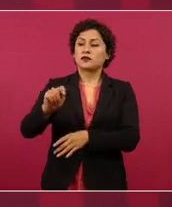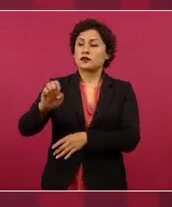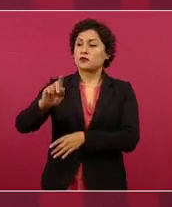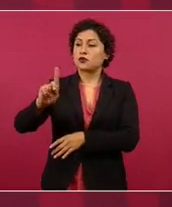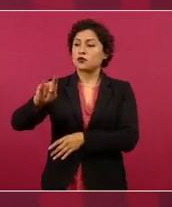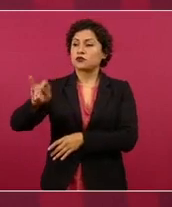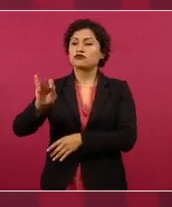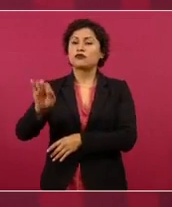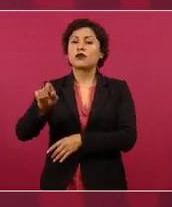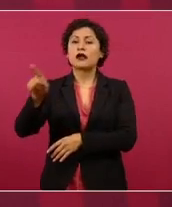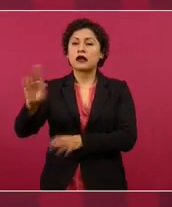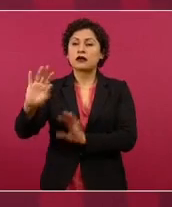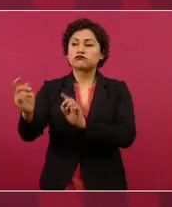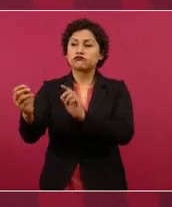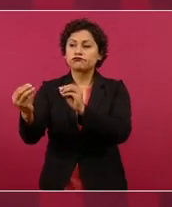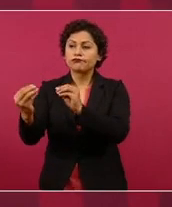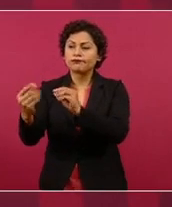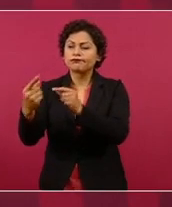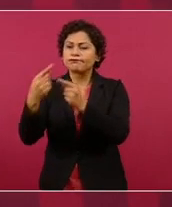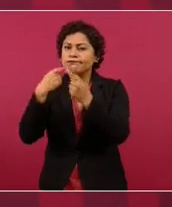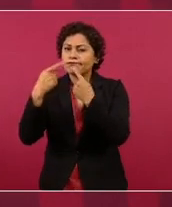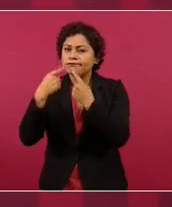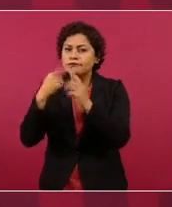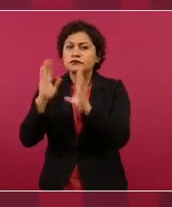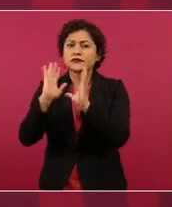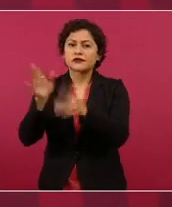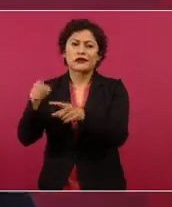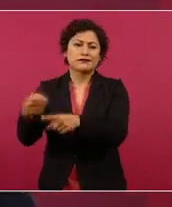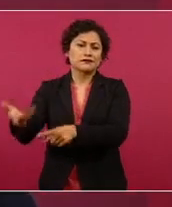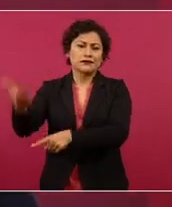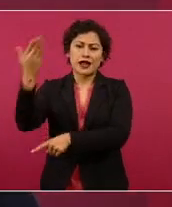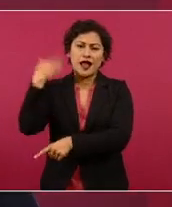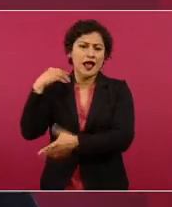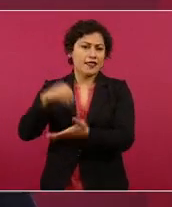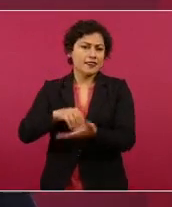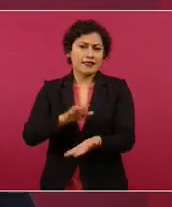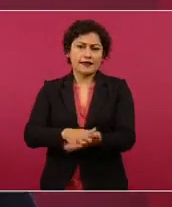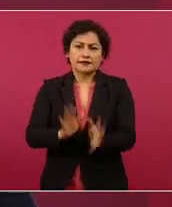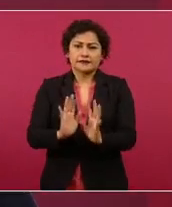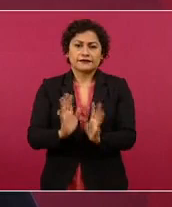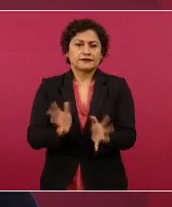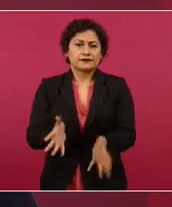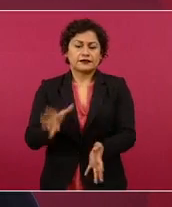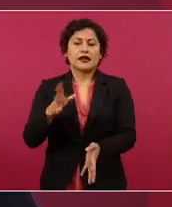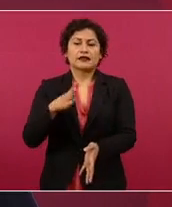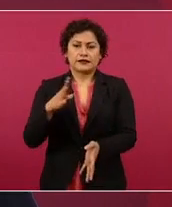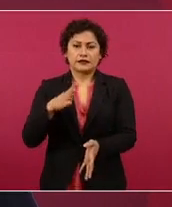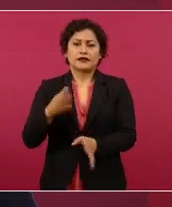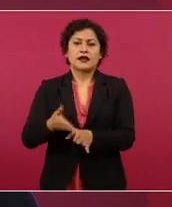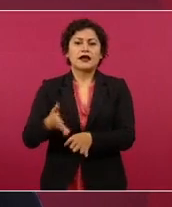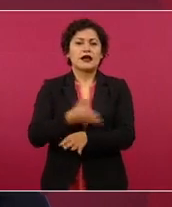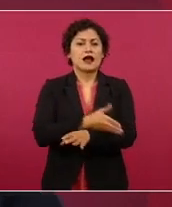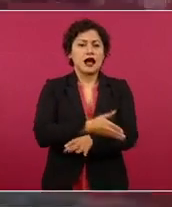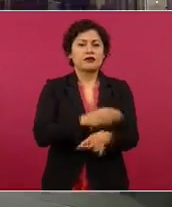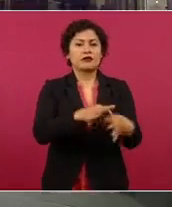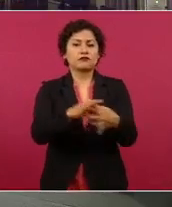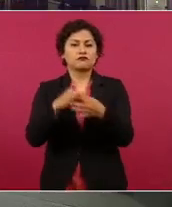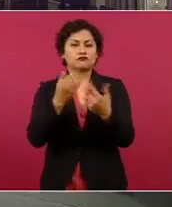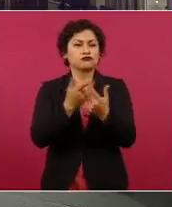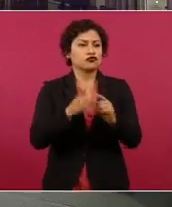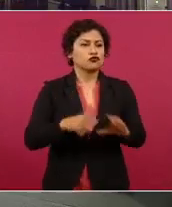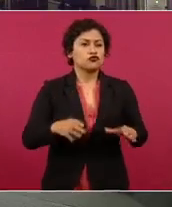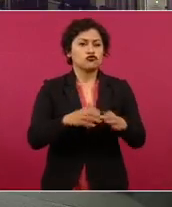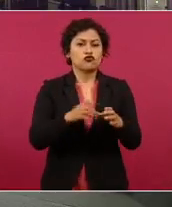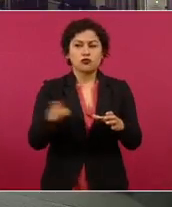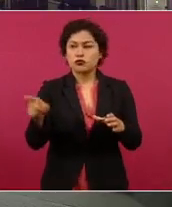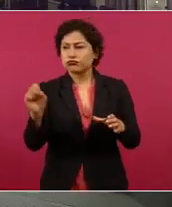es un asunto de interpretación porque ya existía en los convenios de coalición esta figura.